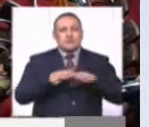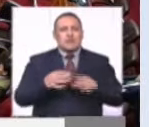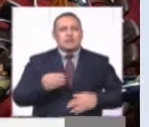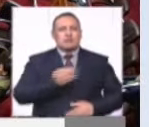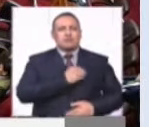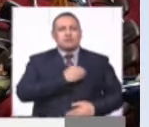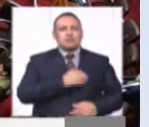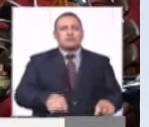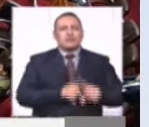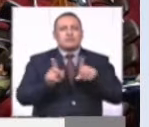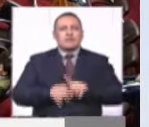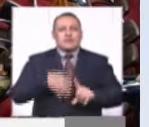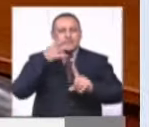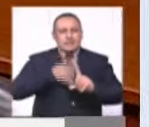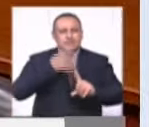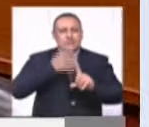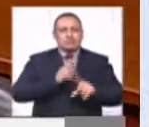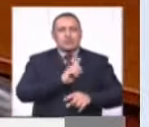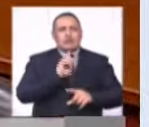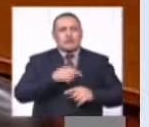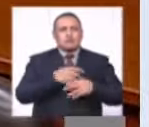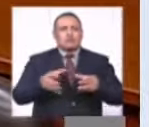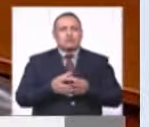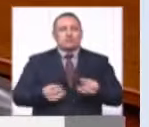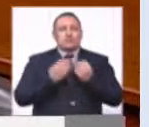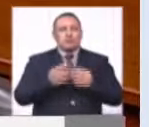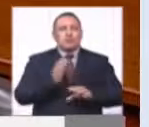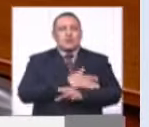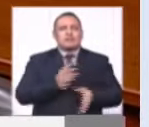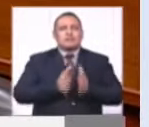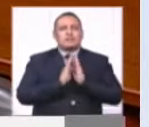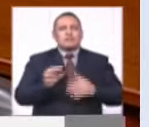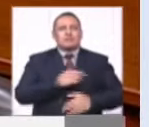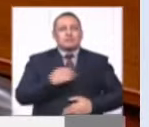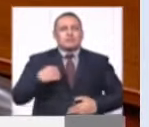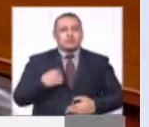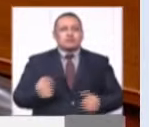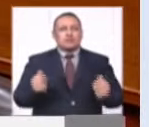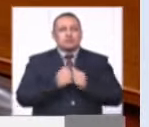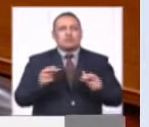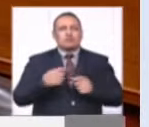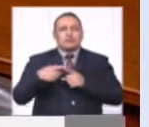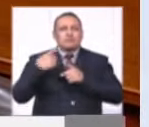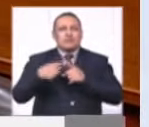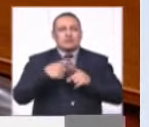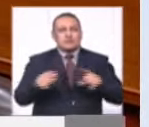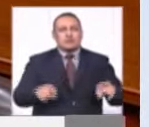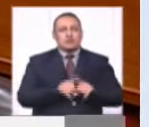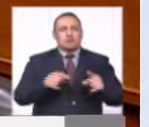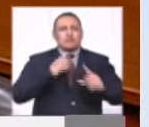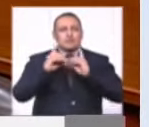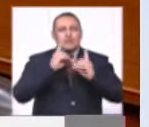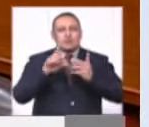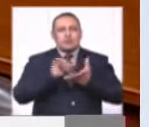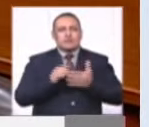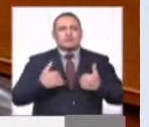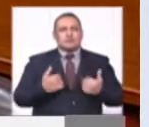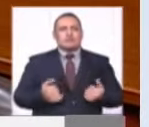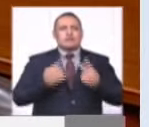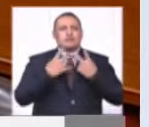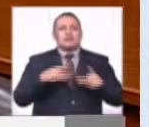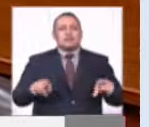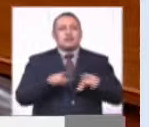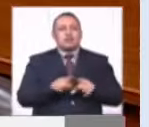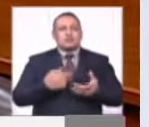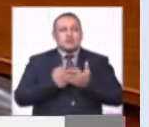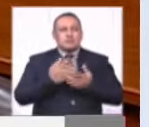ni tampoco sea analizado cada sector como se lo pedimos al Premier en las rondas de diálogo que se tuvo. Asimismo,